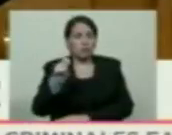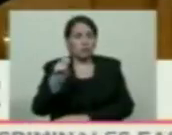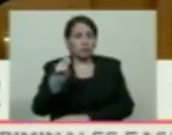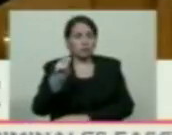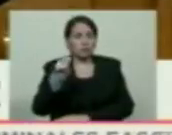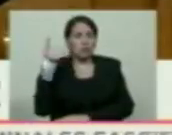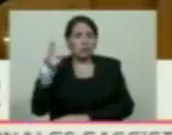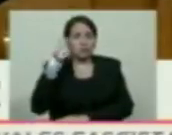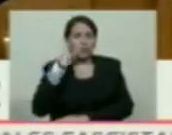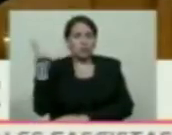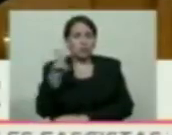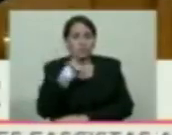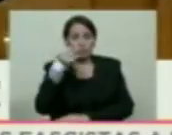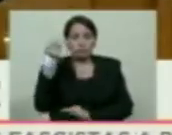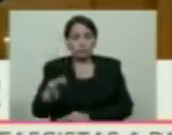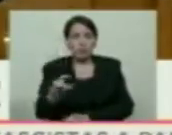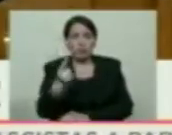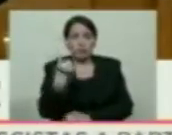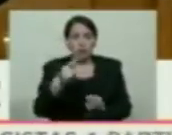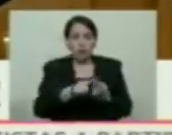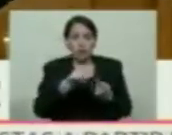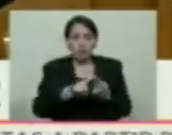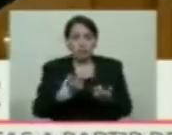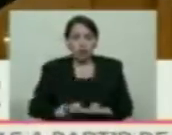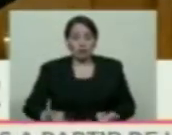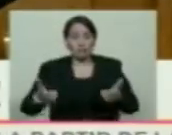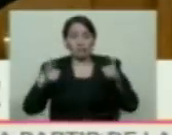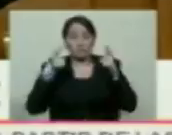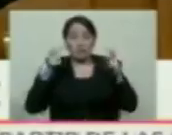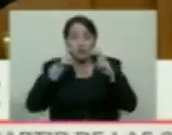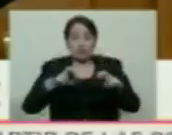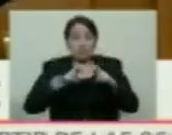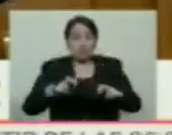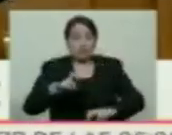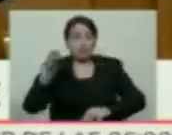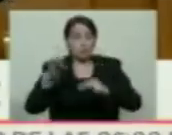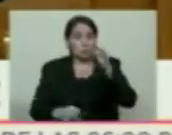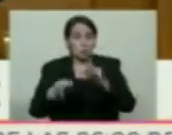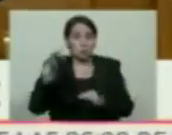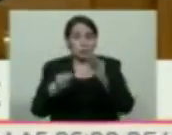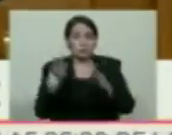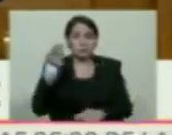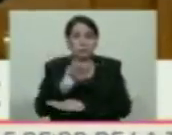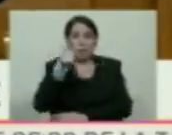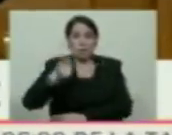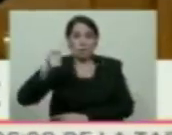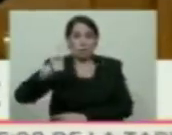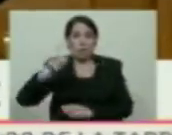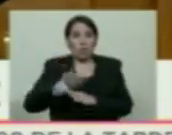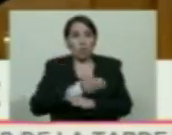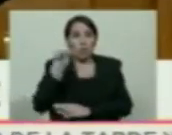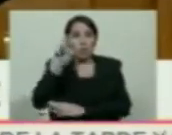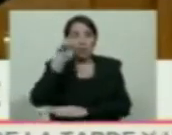Venezuela. Decreta, primero, autorizar la continuación del enjuiciamiento del ciudadano diputado de la Asamblea Nacional